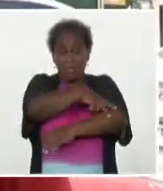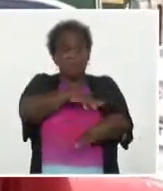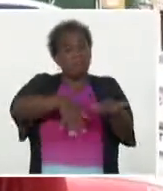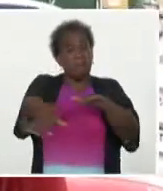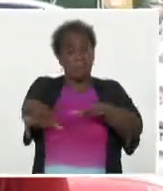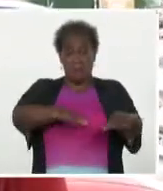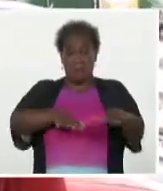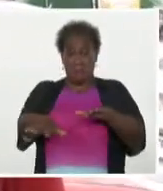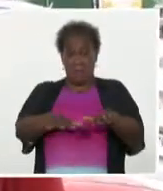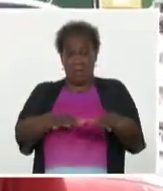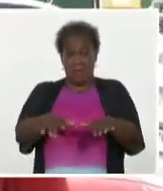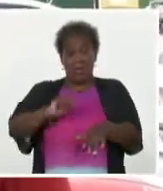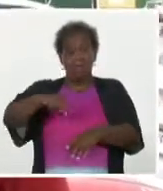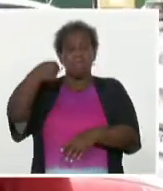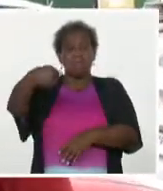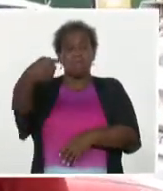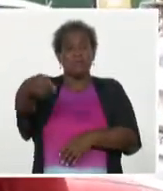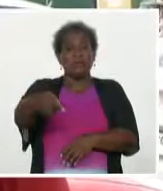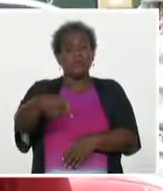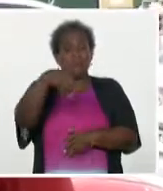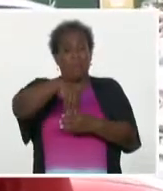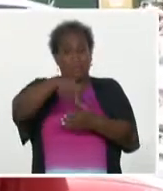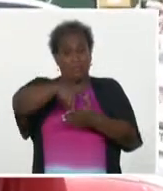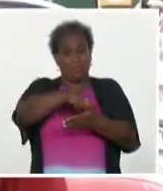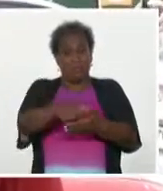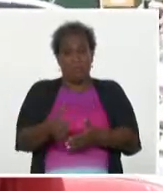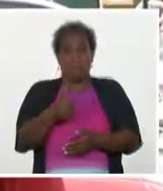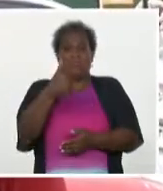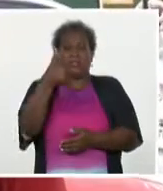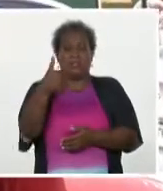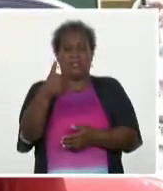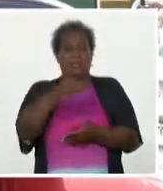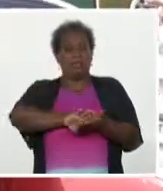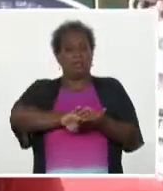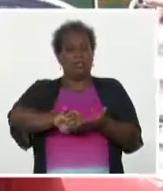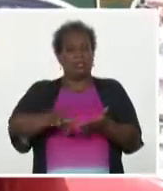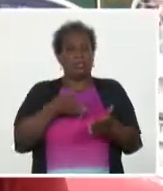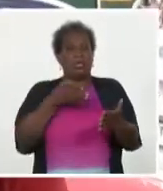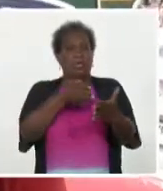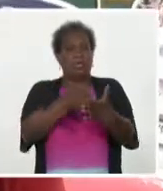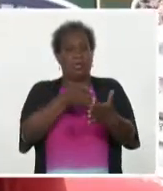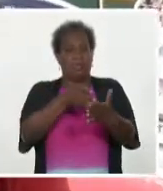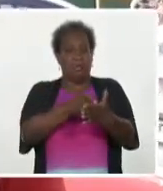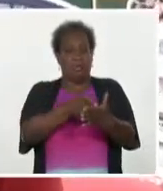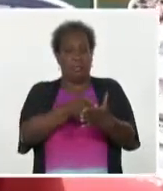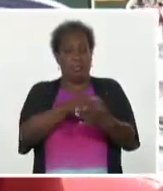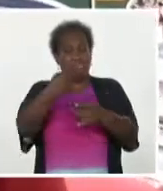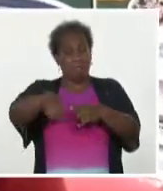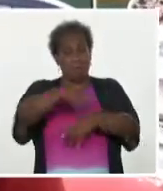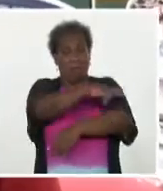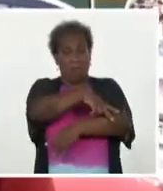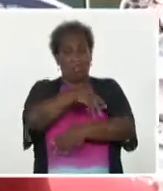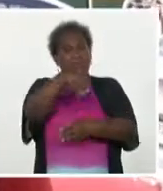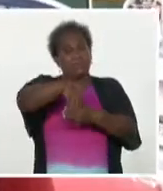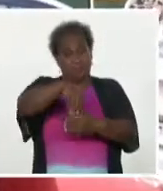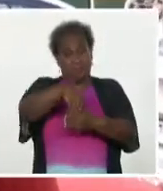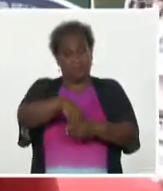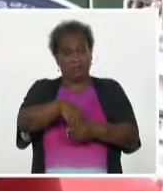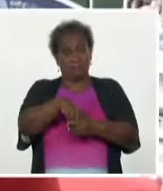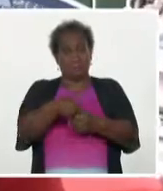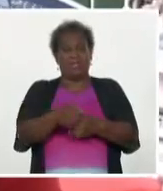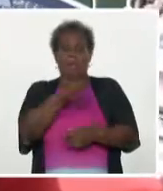preparativos para las próximas elecciones presidenciales y rechaza cualquier injerencia externa en las mismas. Para el